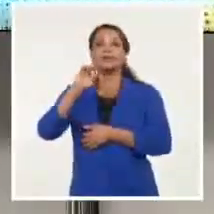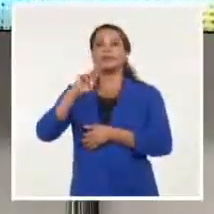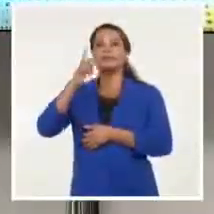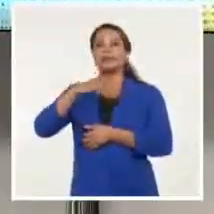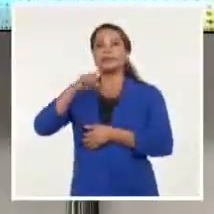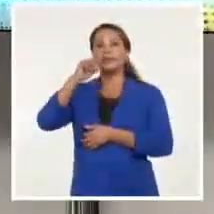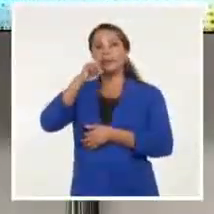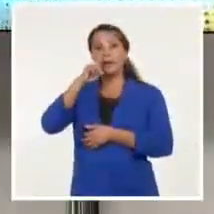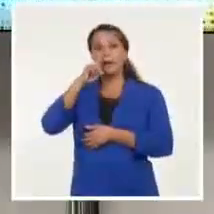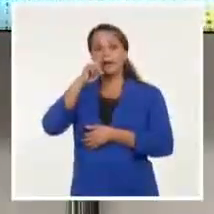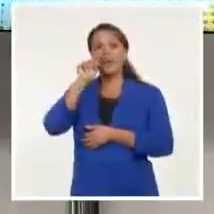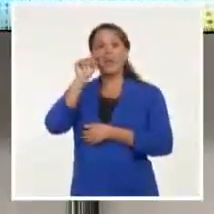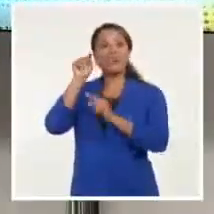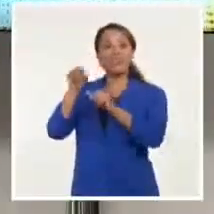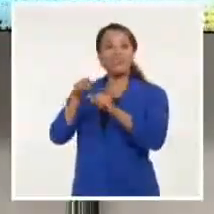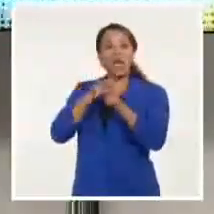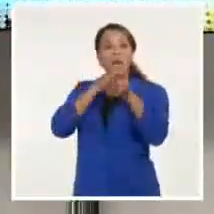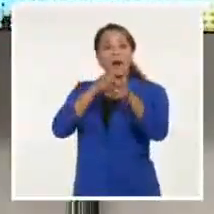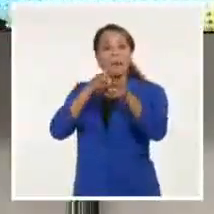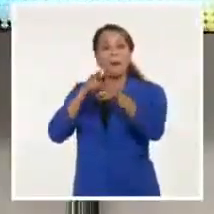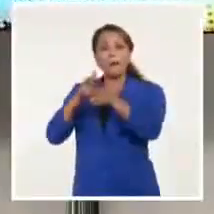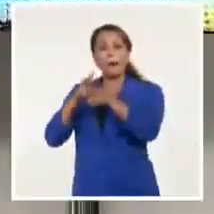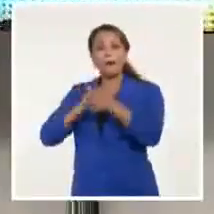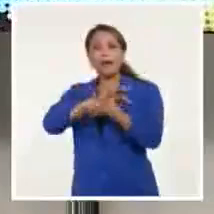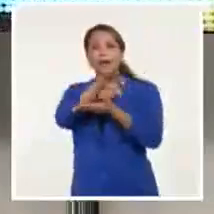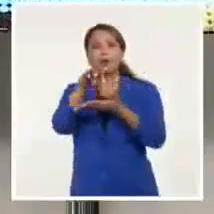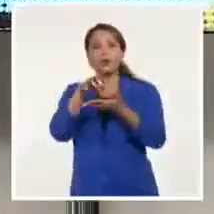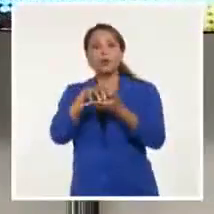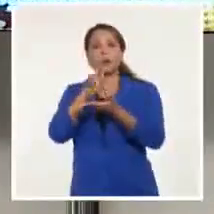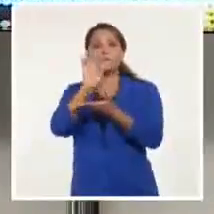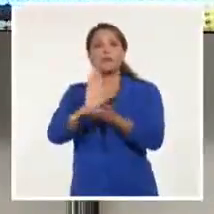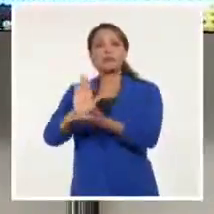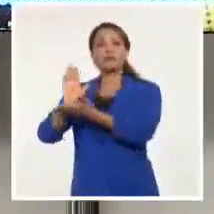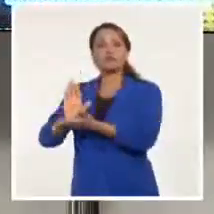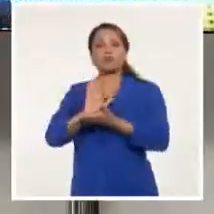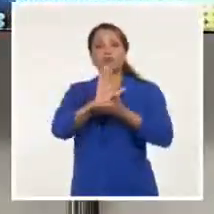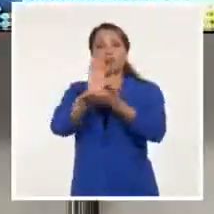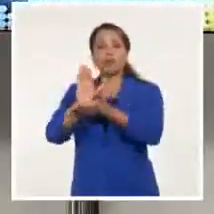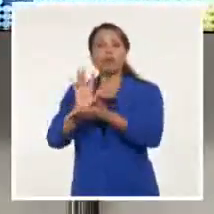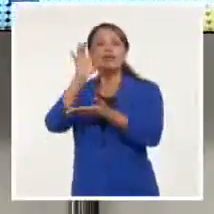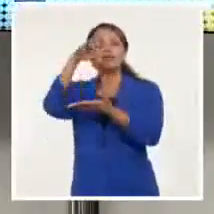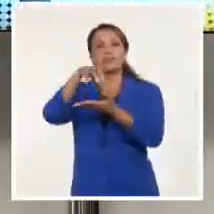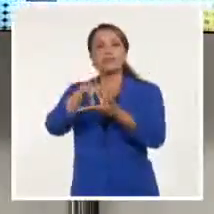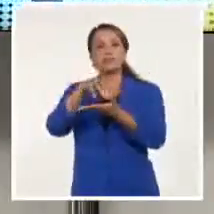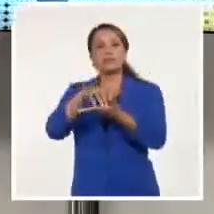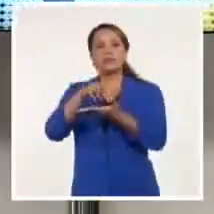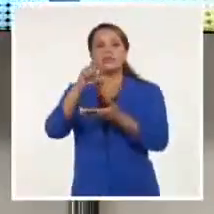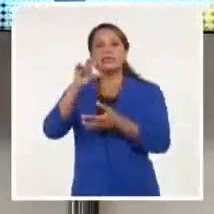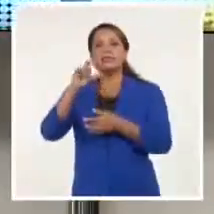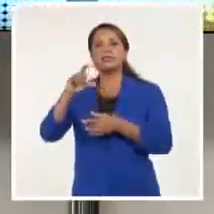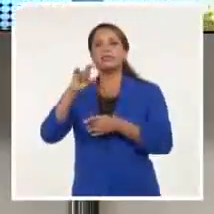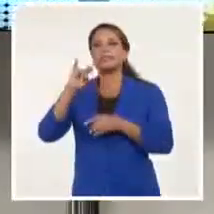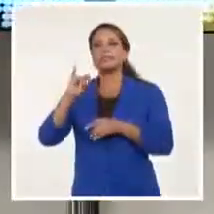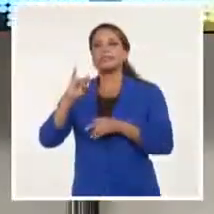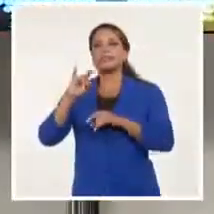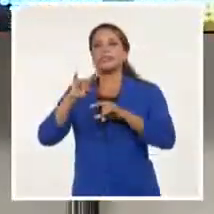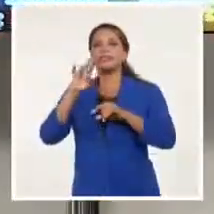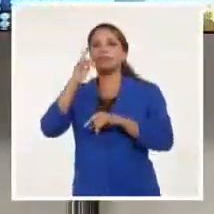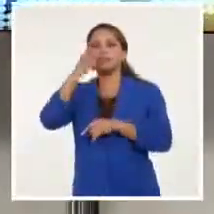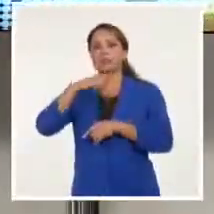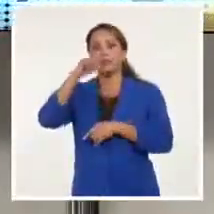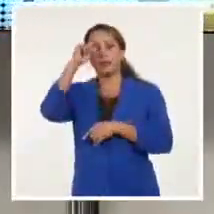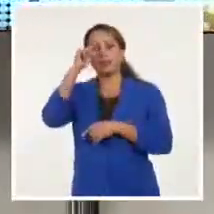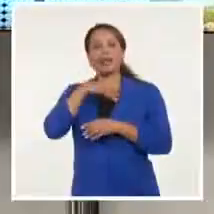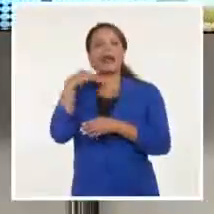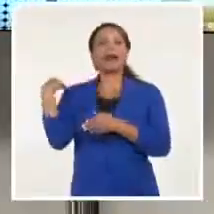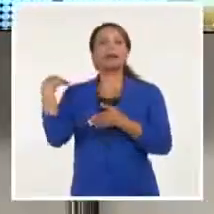un atentado terrorista en el sagrado mausoleo Shah Cheragh, en la ciudad de Shiraz, ha dejado hasta el